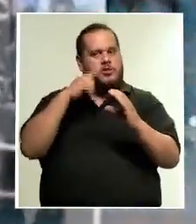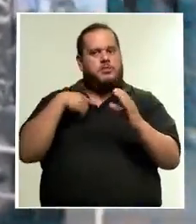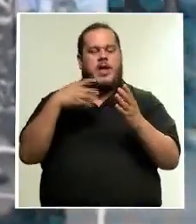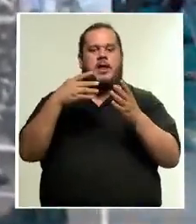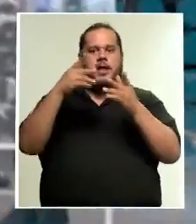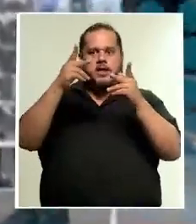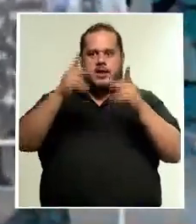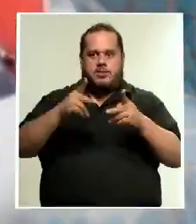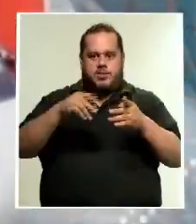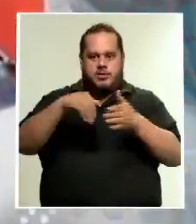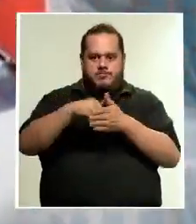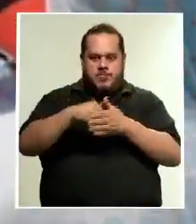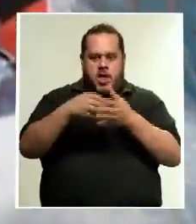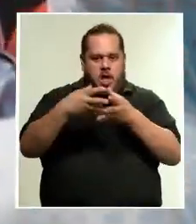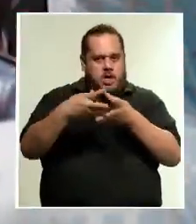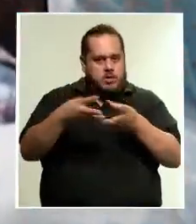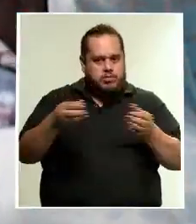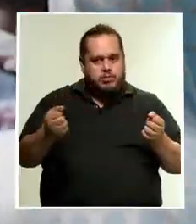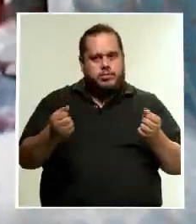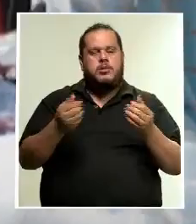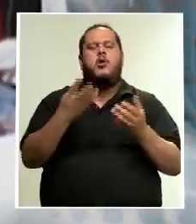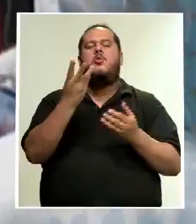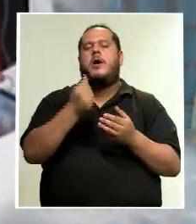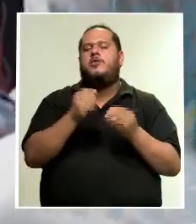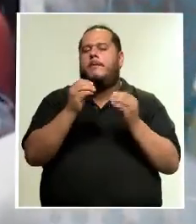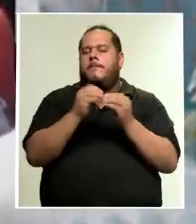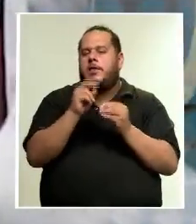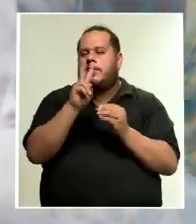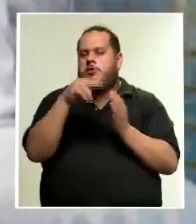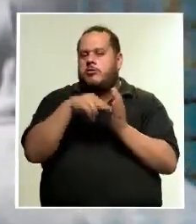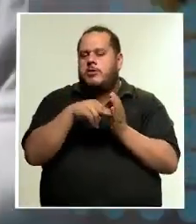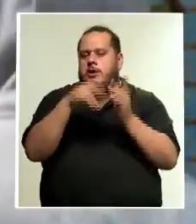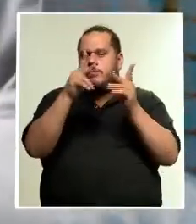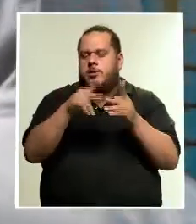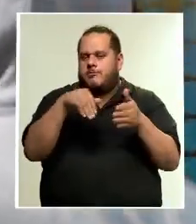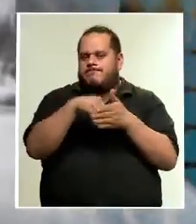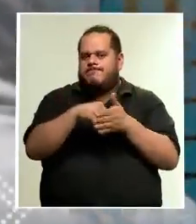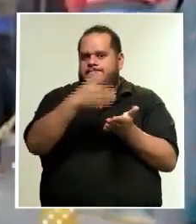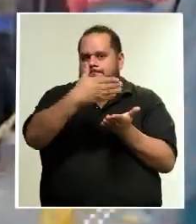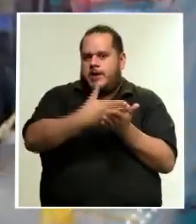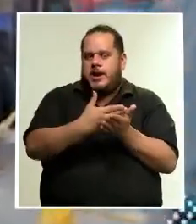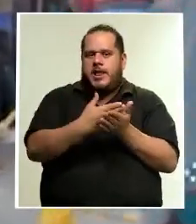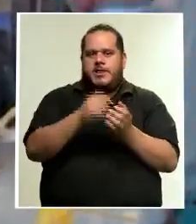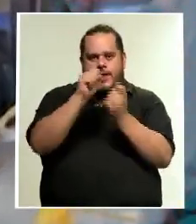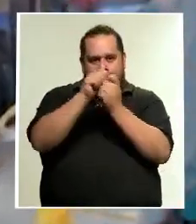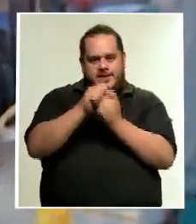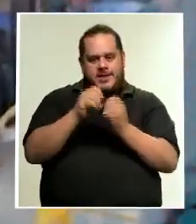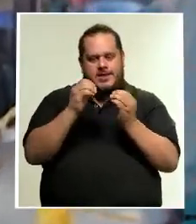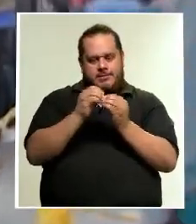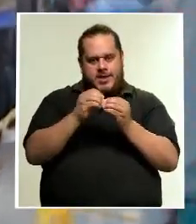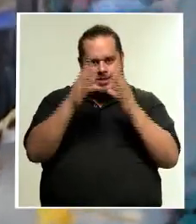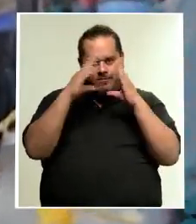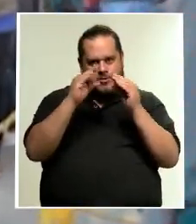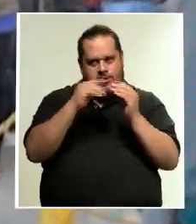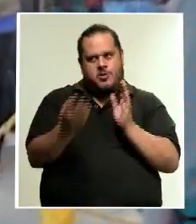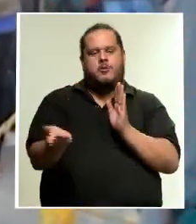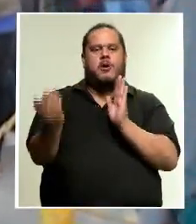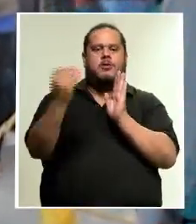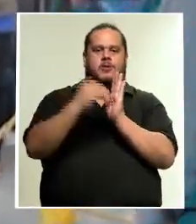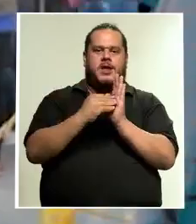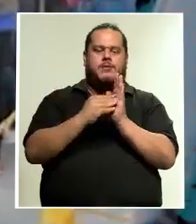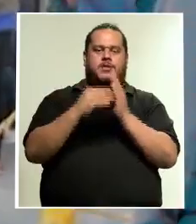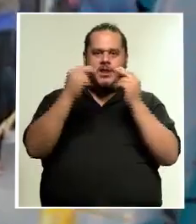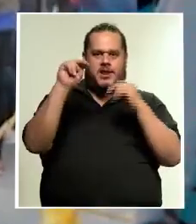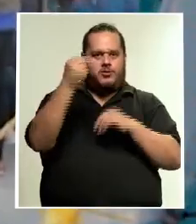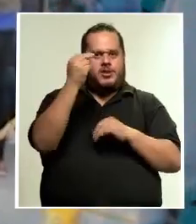de ese país y donde se encuentran más de 2.000 personas varadas. El detalle de estas y otras informaciones al volver en las noticias